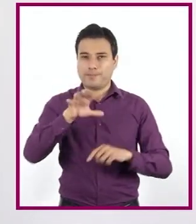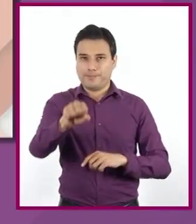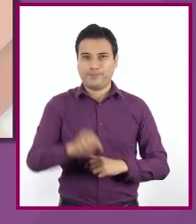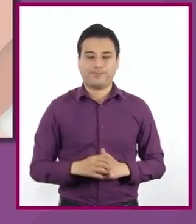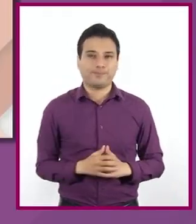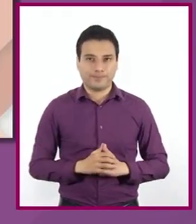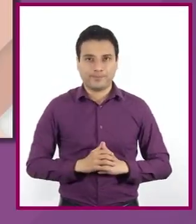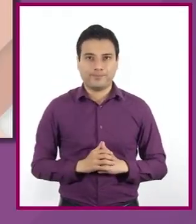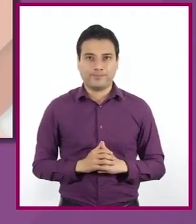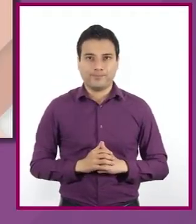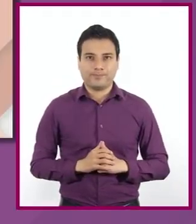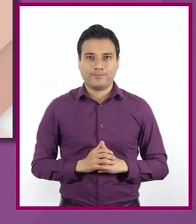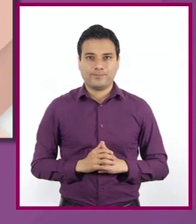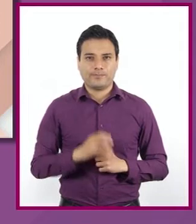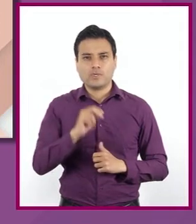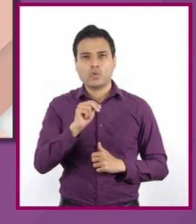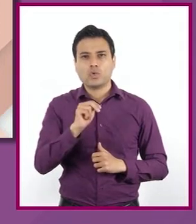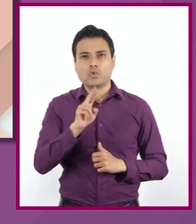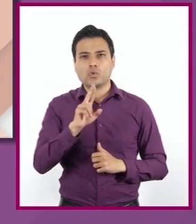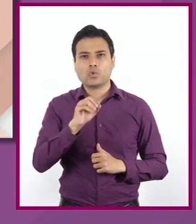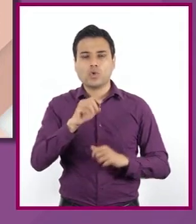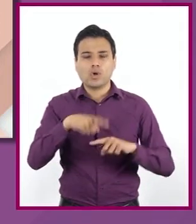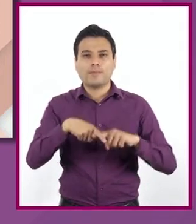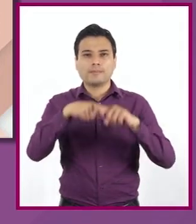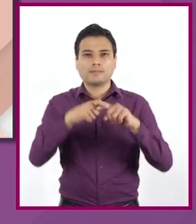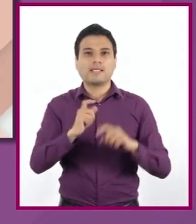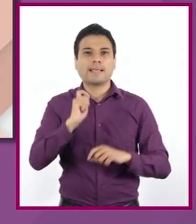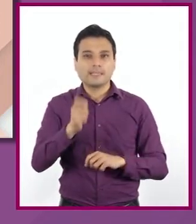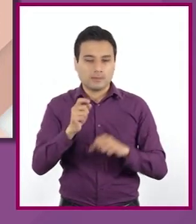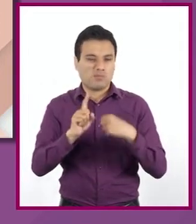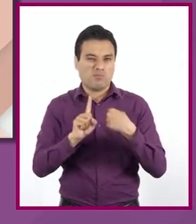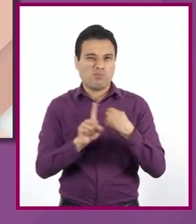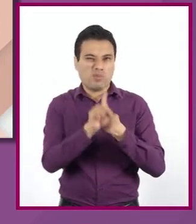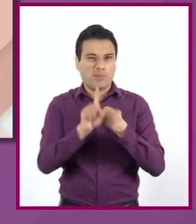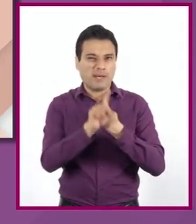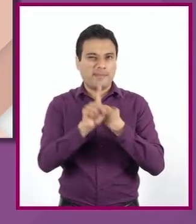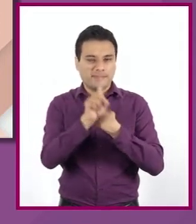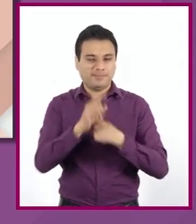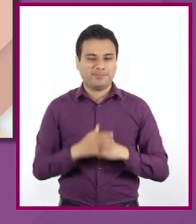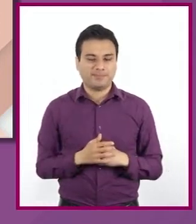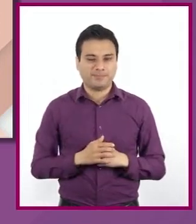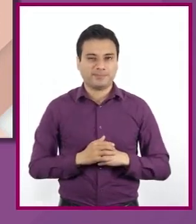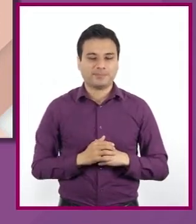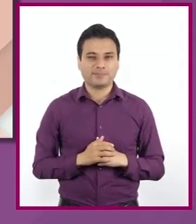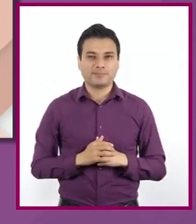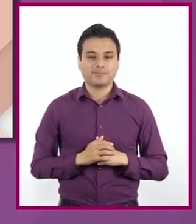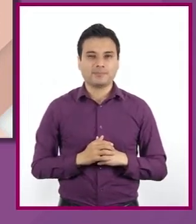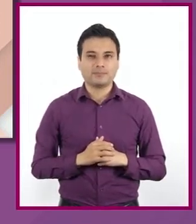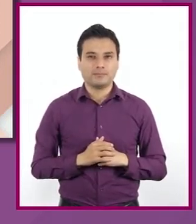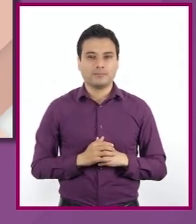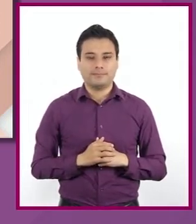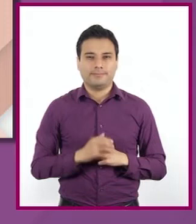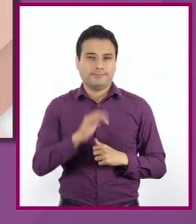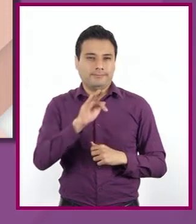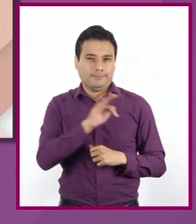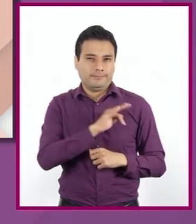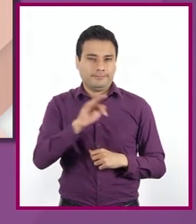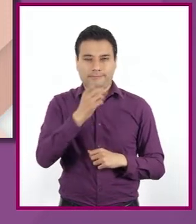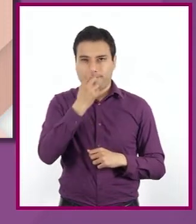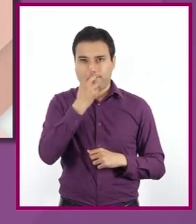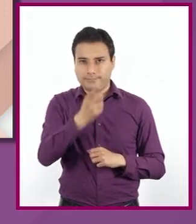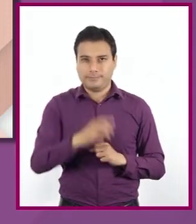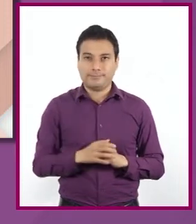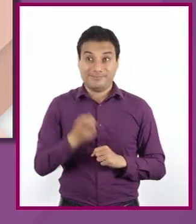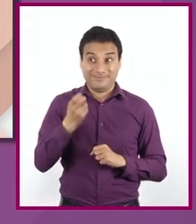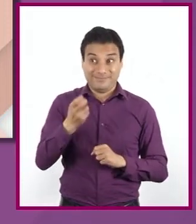obra. Si el nudo nos señala cuál es el conflicto o choque de fuerzas y deseos, podemos decir que, en